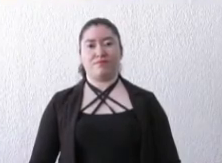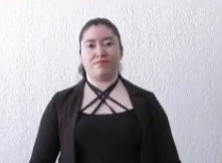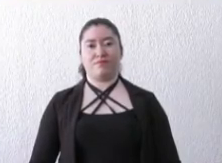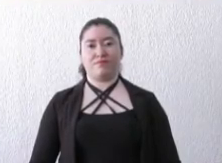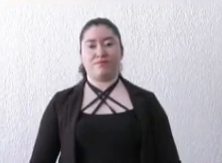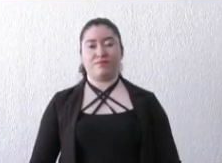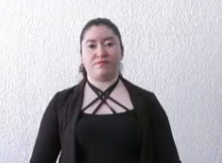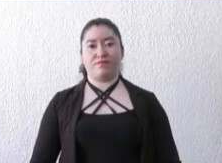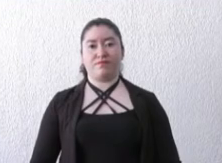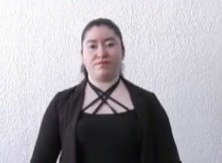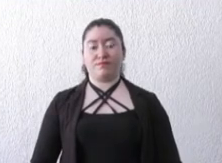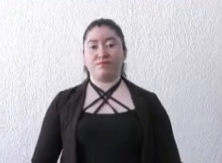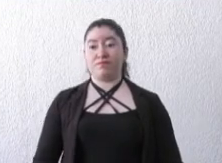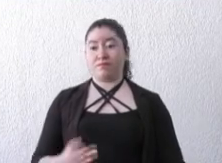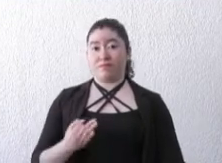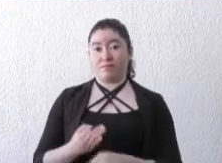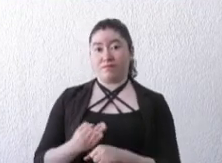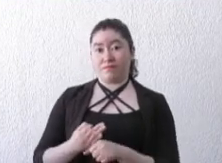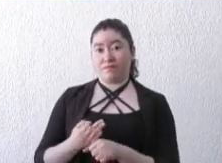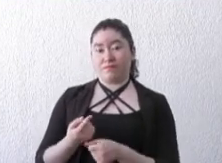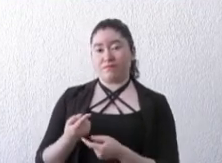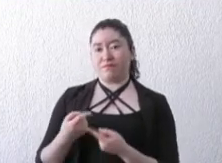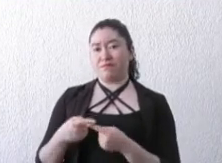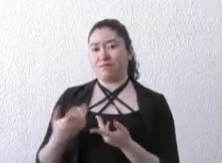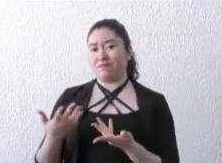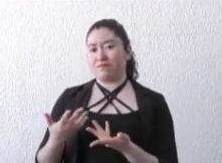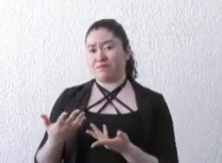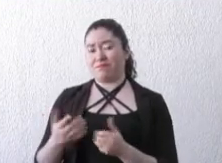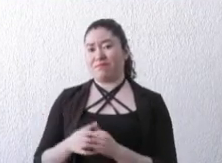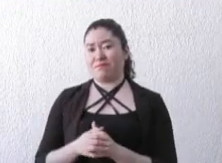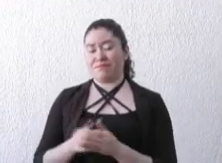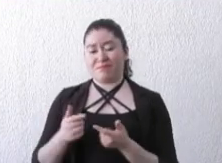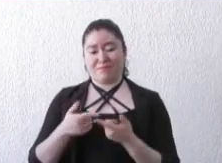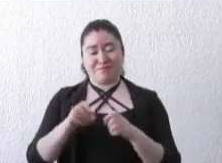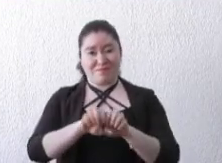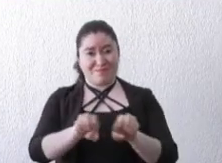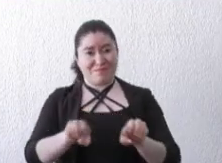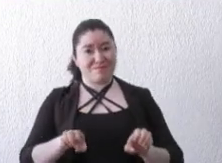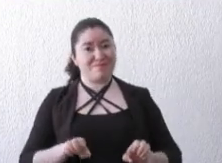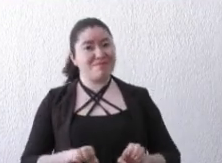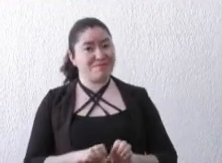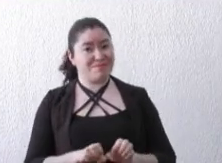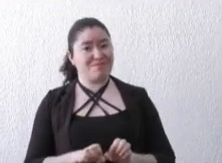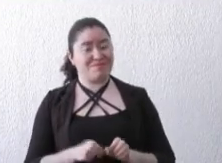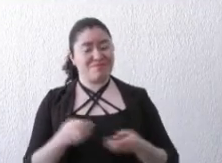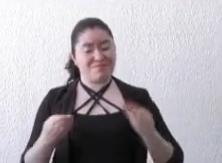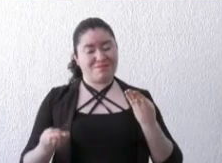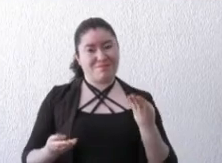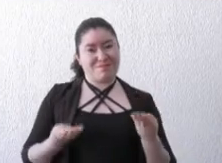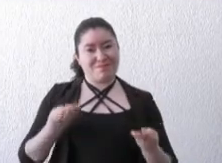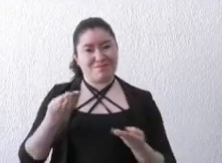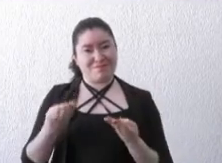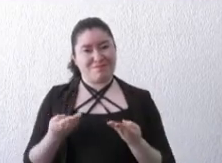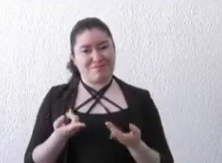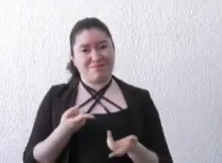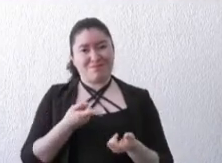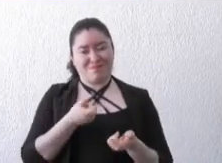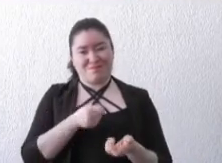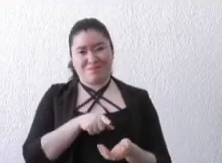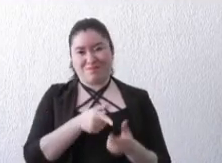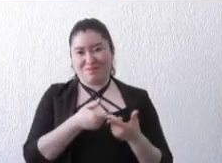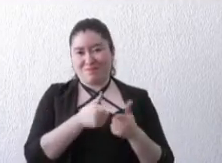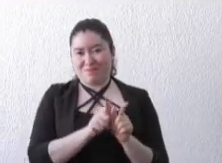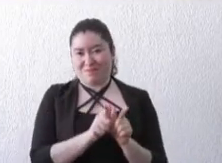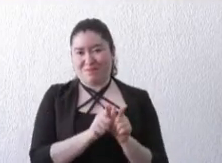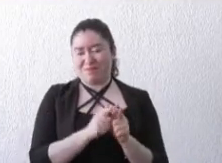Encabeza este ejercicio la maestra Triste López Rascón y el equipo de bailarines de colectivos que han salido de